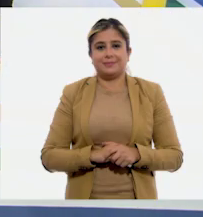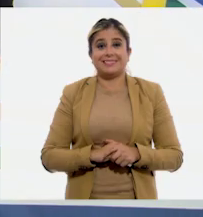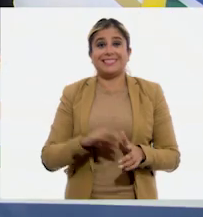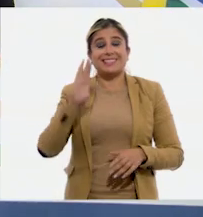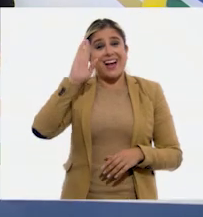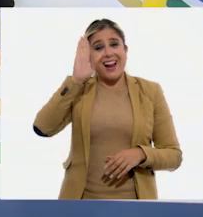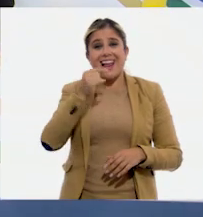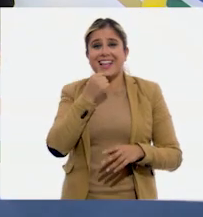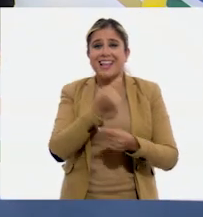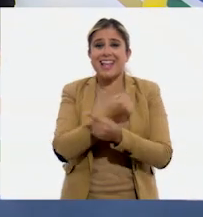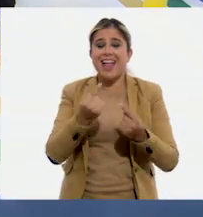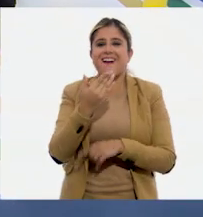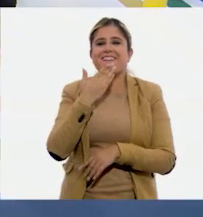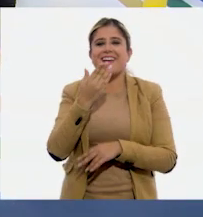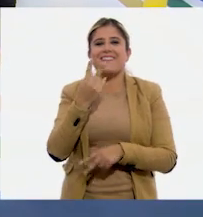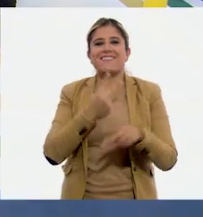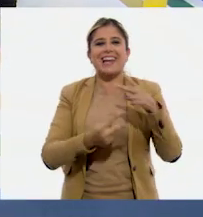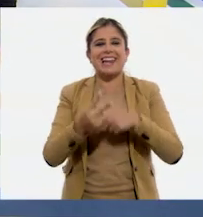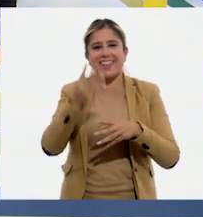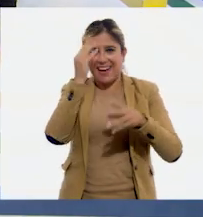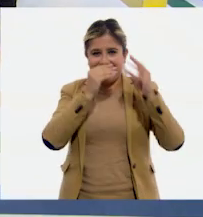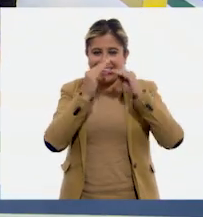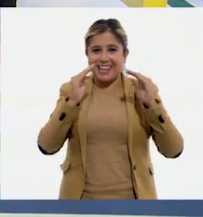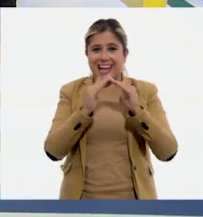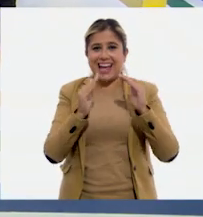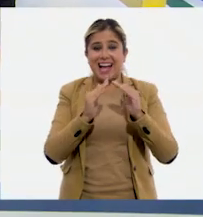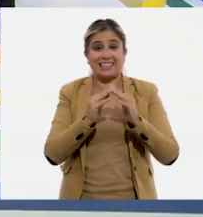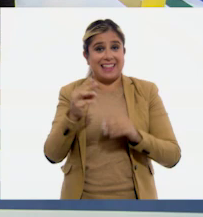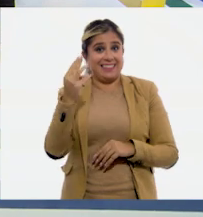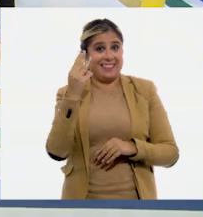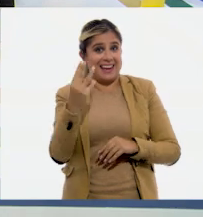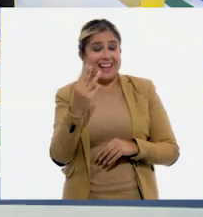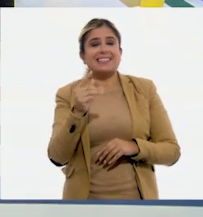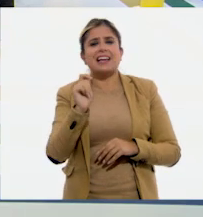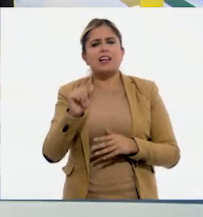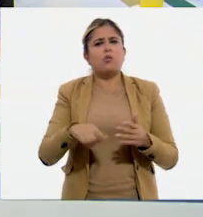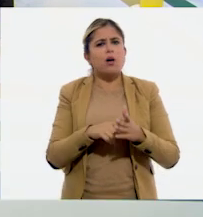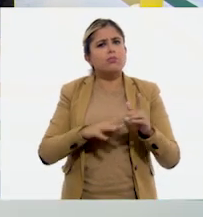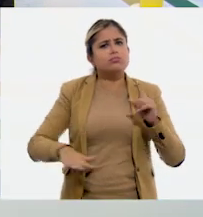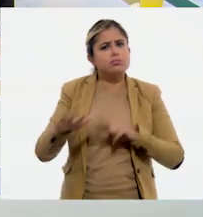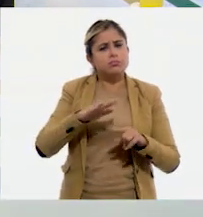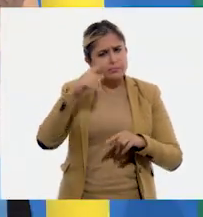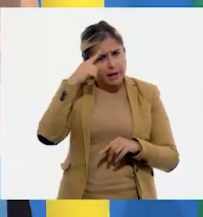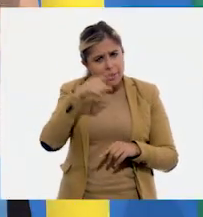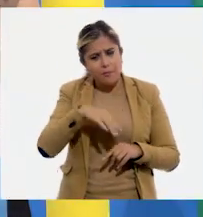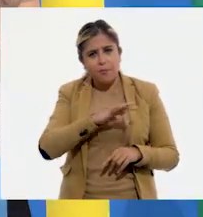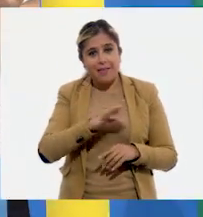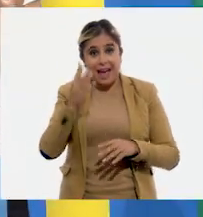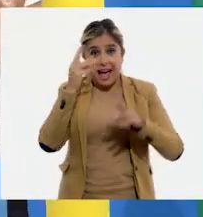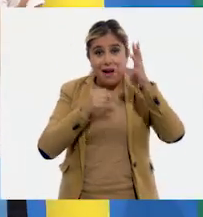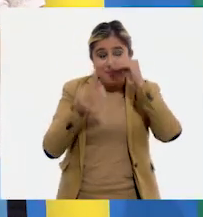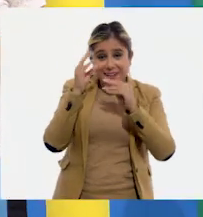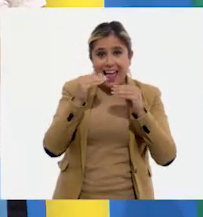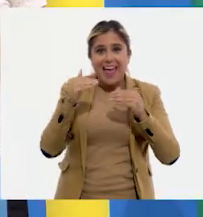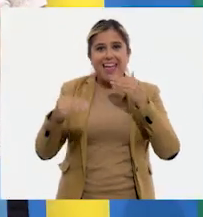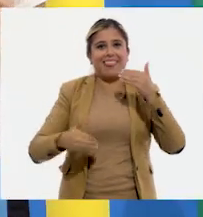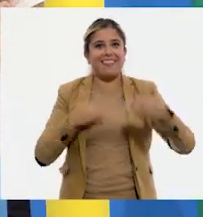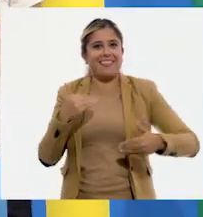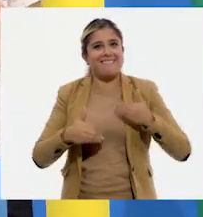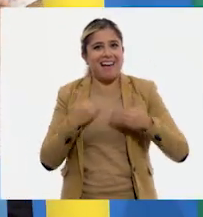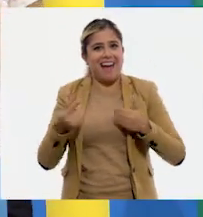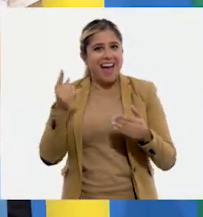niñas y niños, les damos la bienvenida a Aprende en Casa 3, un espacio donde vamos a poder aprender y